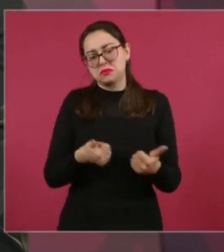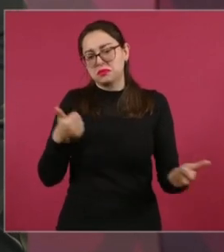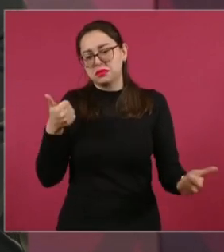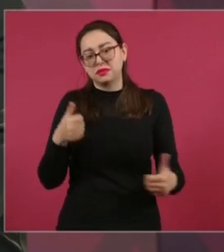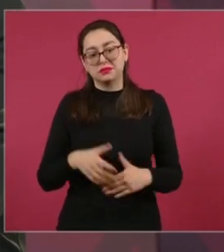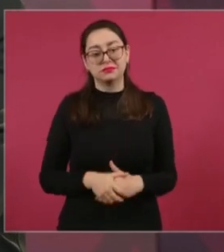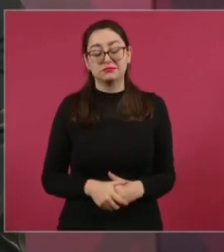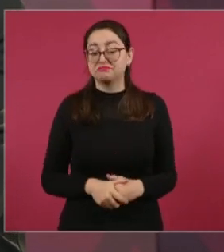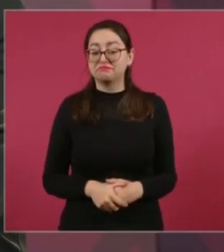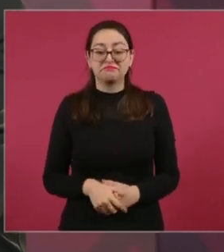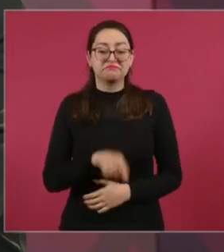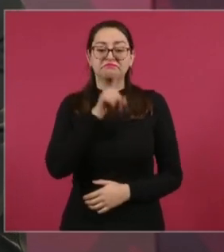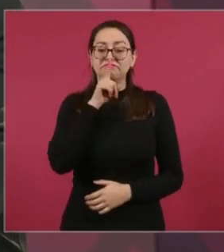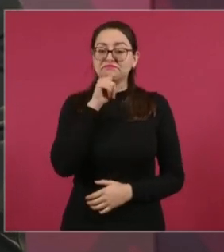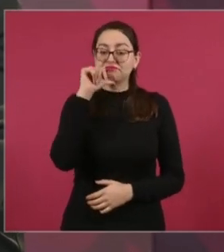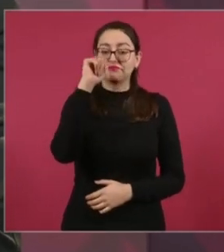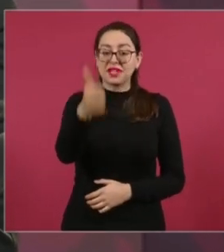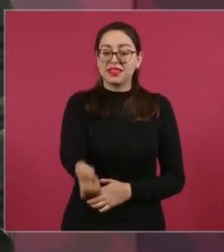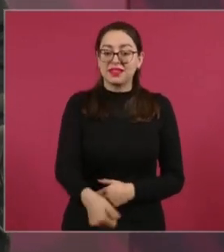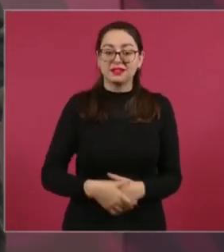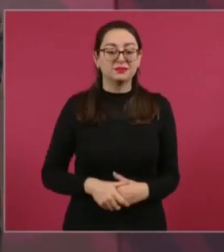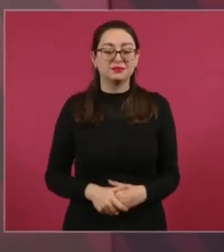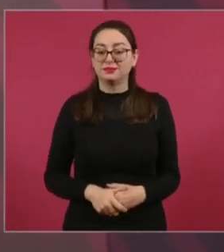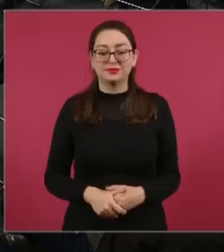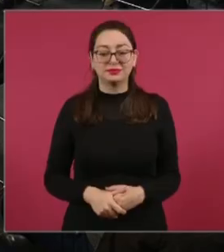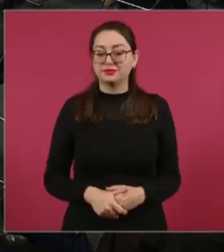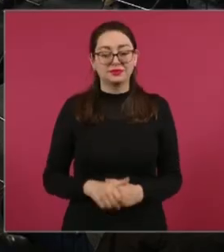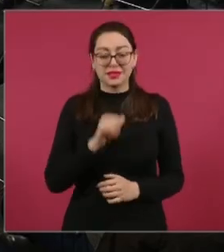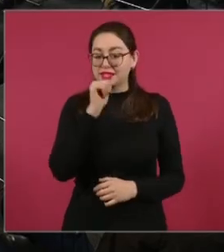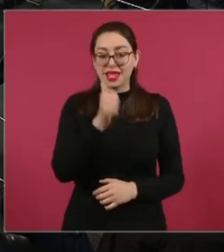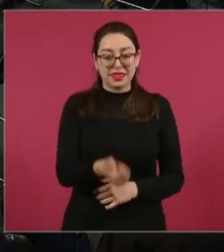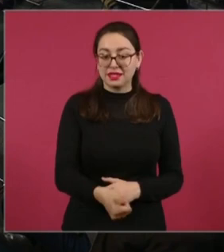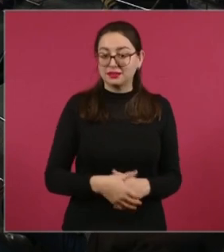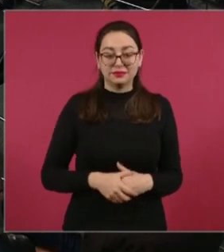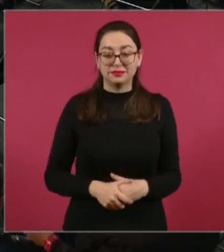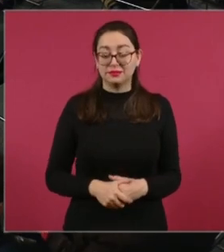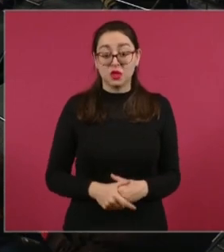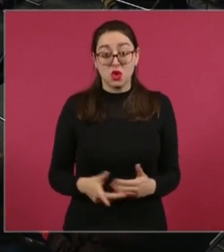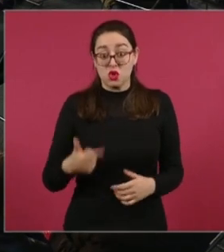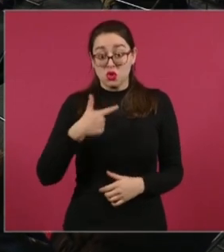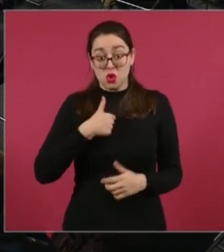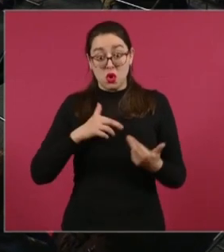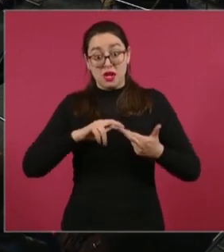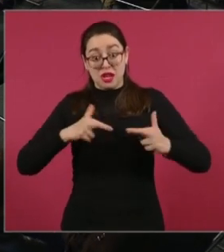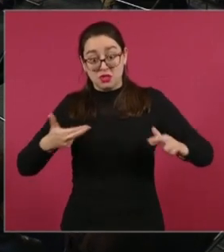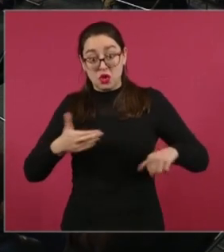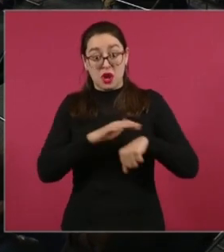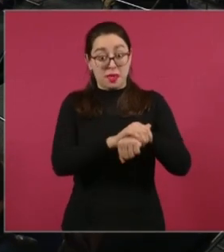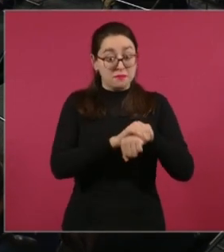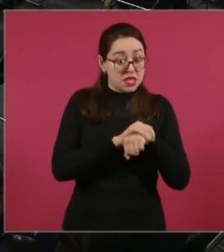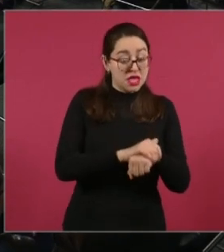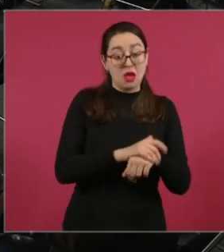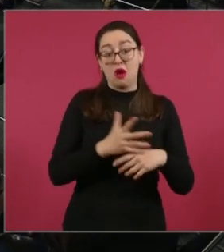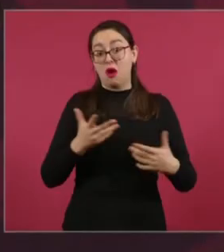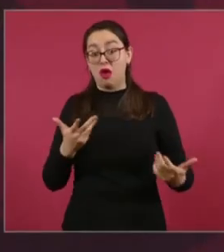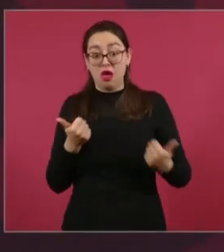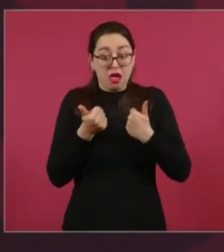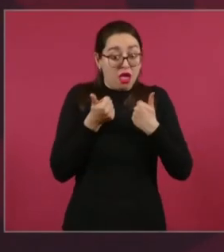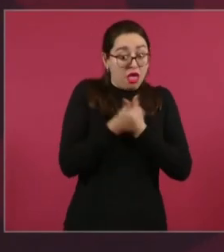Nada, absolutamente, nada. Yo no establezco relaciones de complicidad con nadie